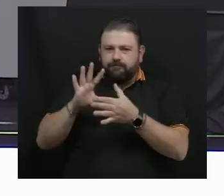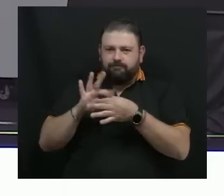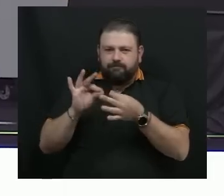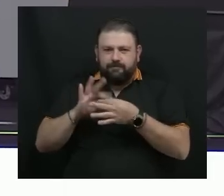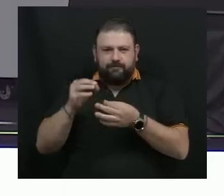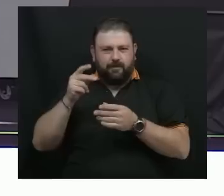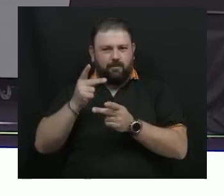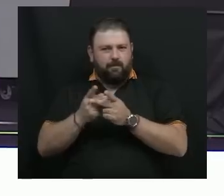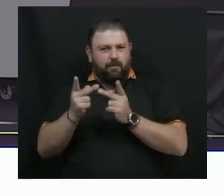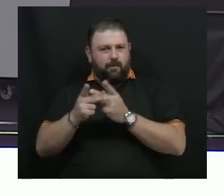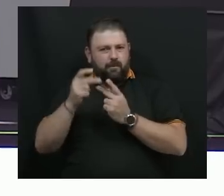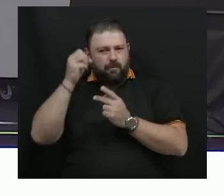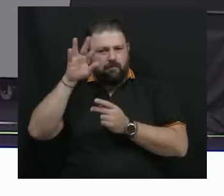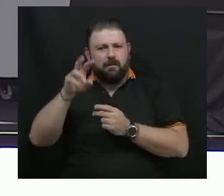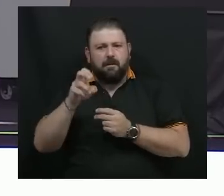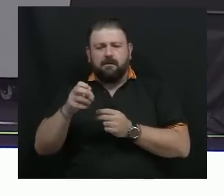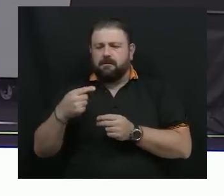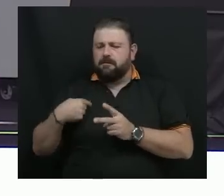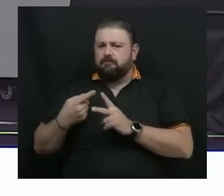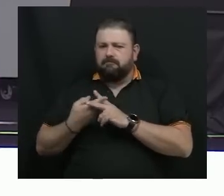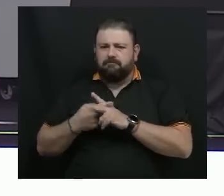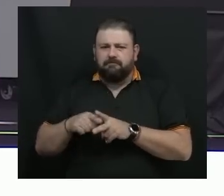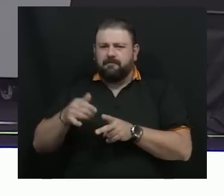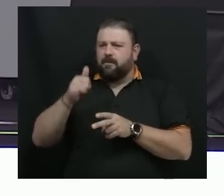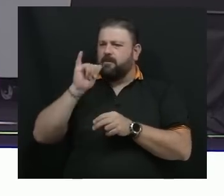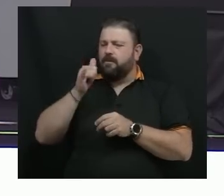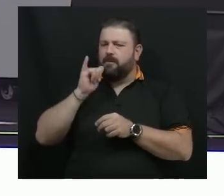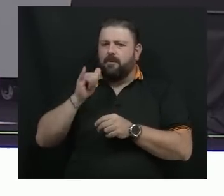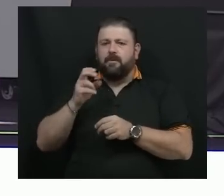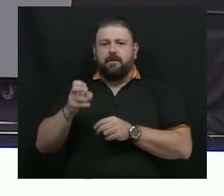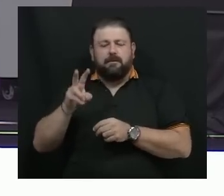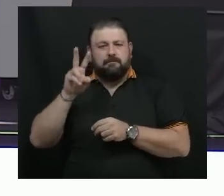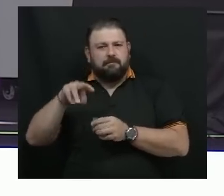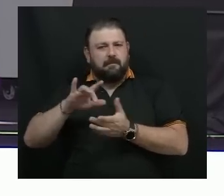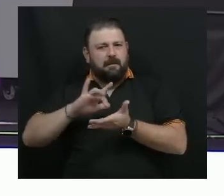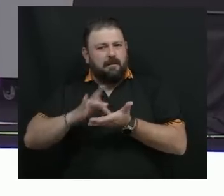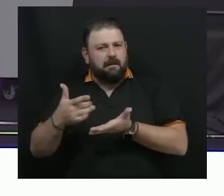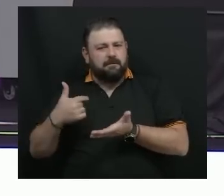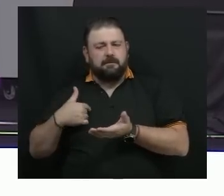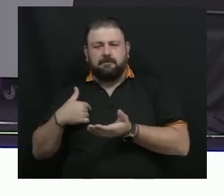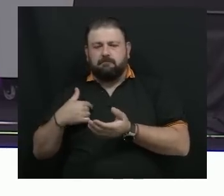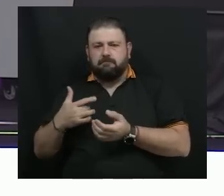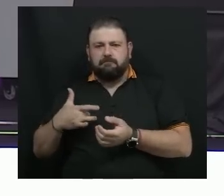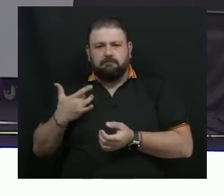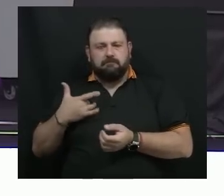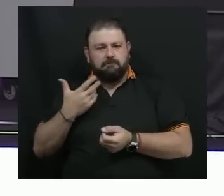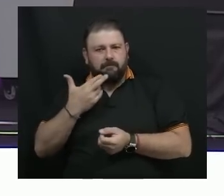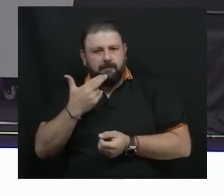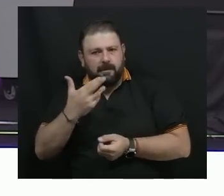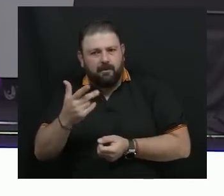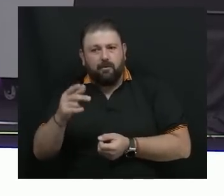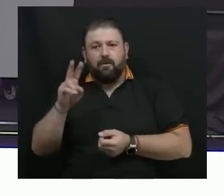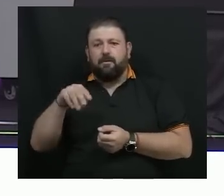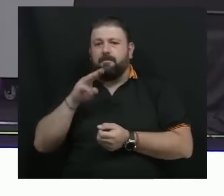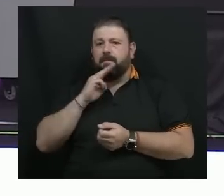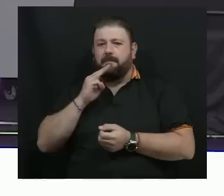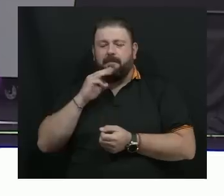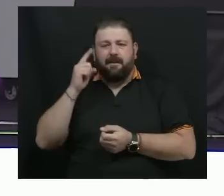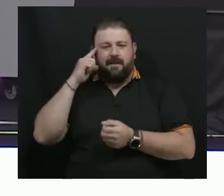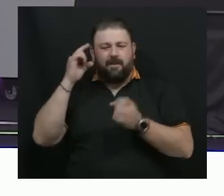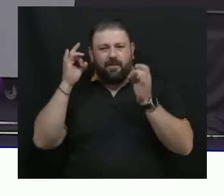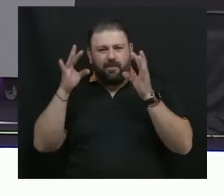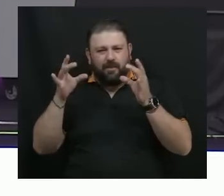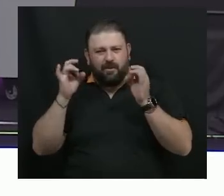empezamos a tener resultados en salud. Mi mamá corrige un problema de dolores de cabeza muy fuertes, pero yo no creía en el